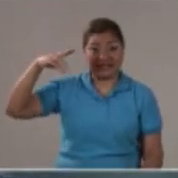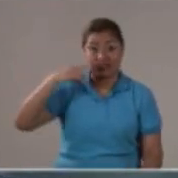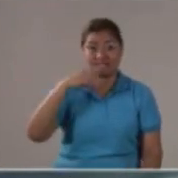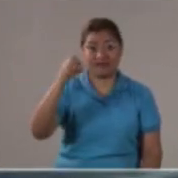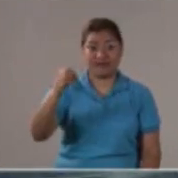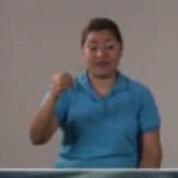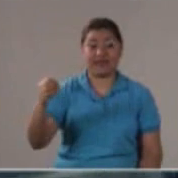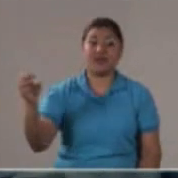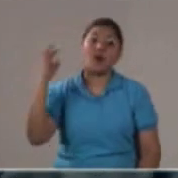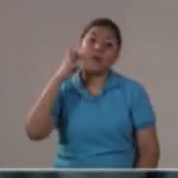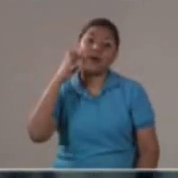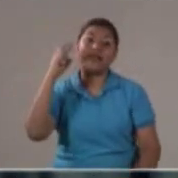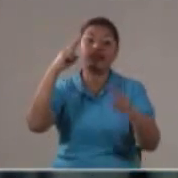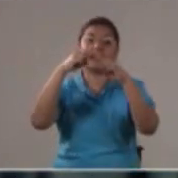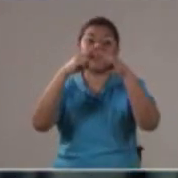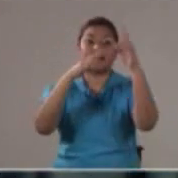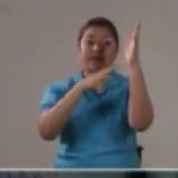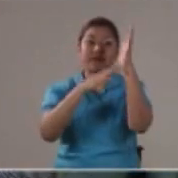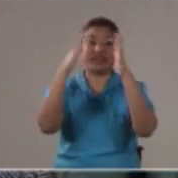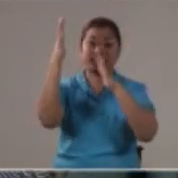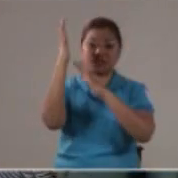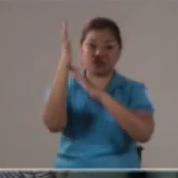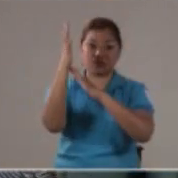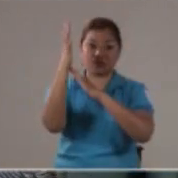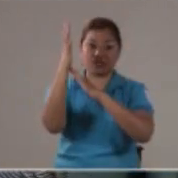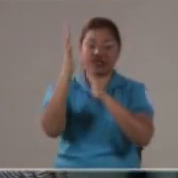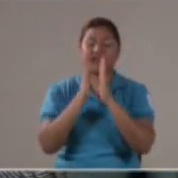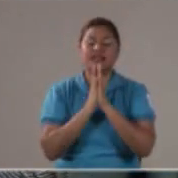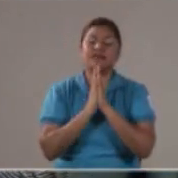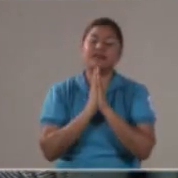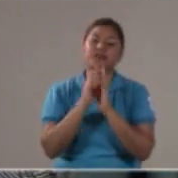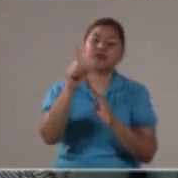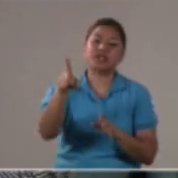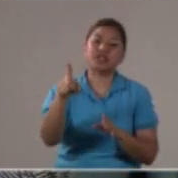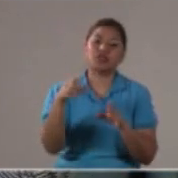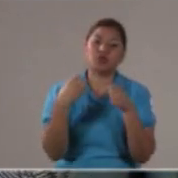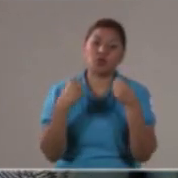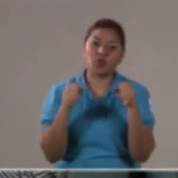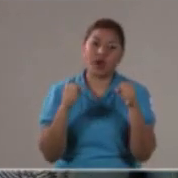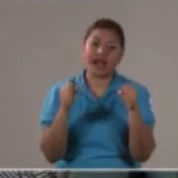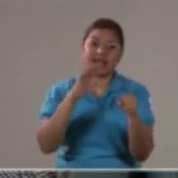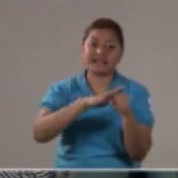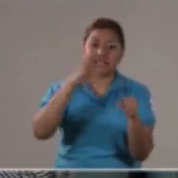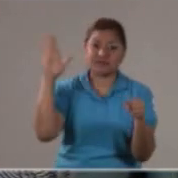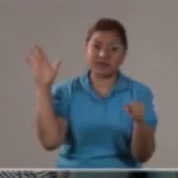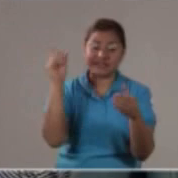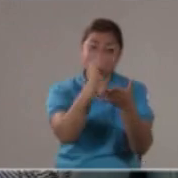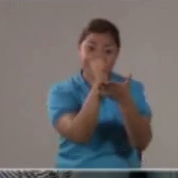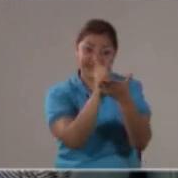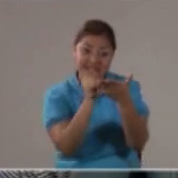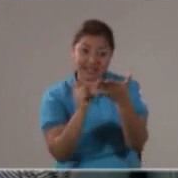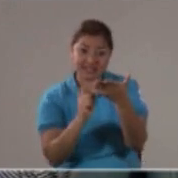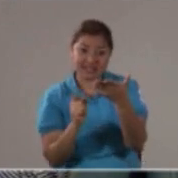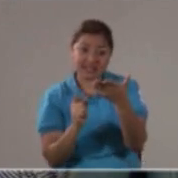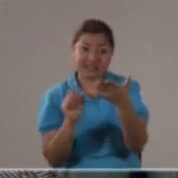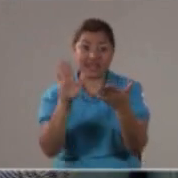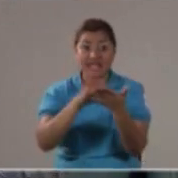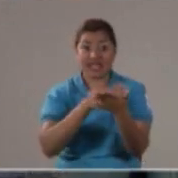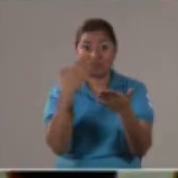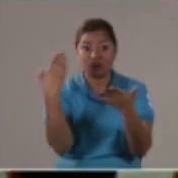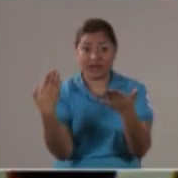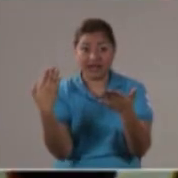Padre, en el nombre de Jesús, yo te pido que tú hagas cumplir todas las promesas que están escritas en tu santa